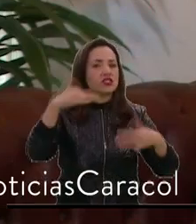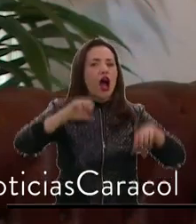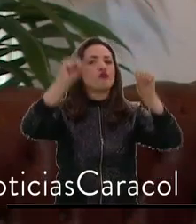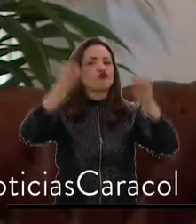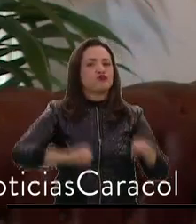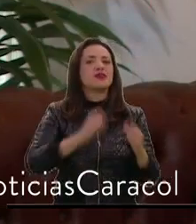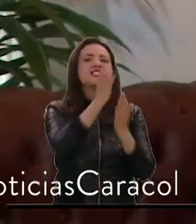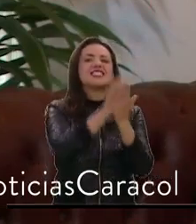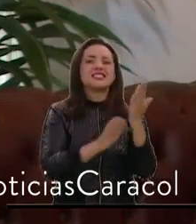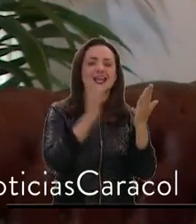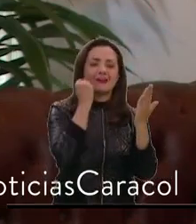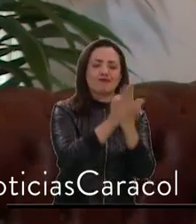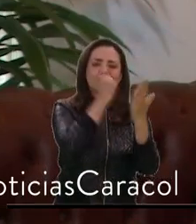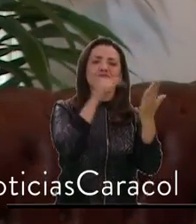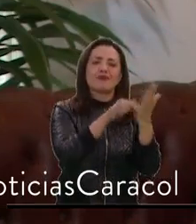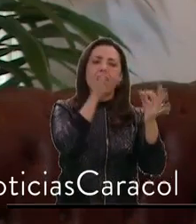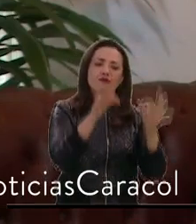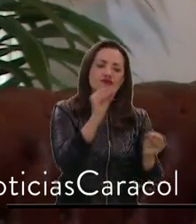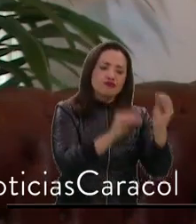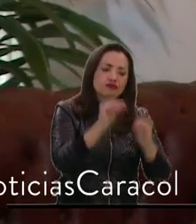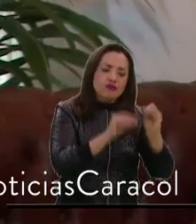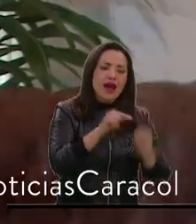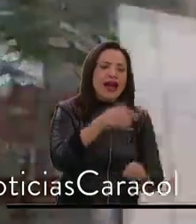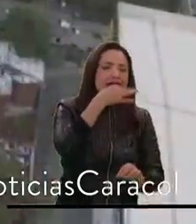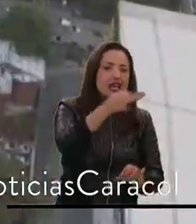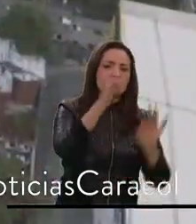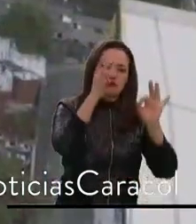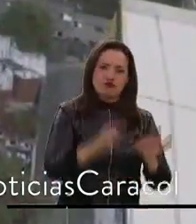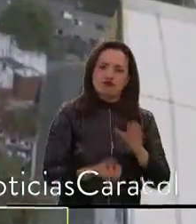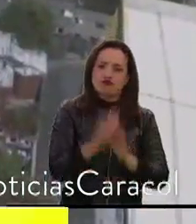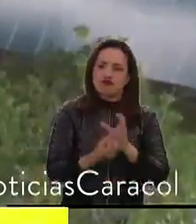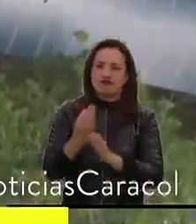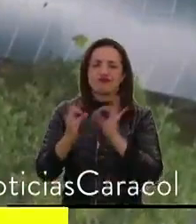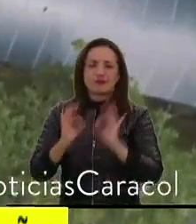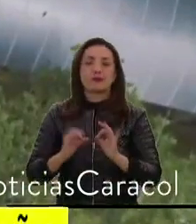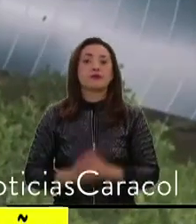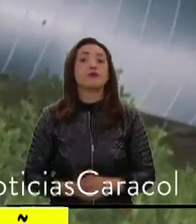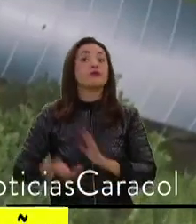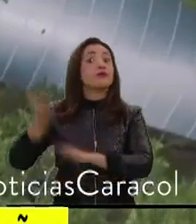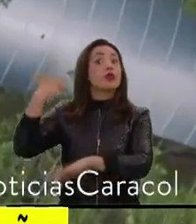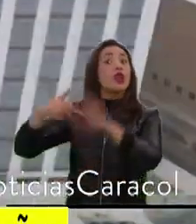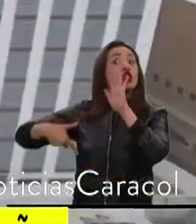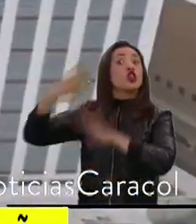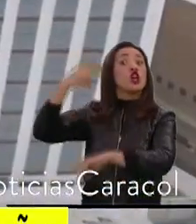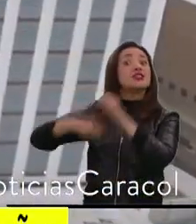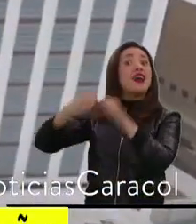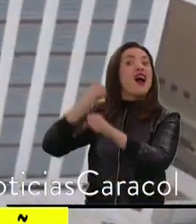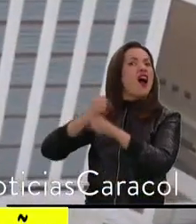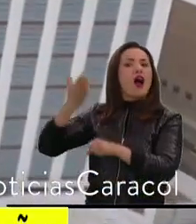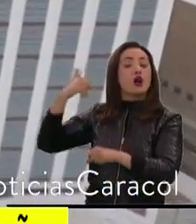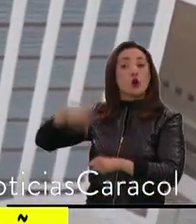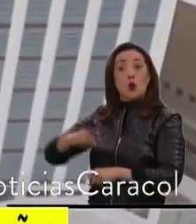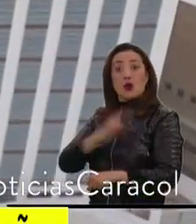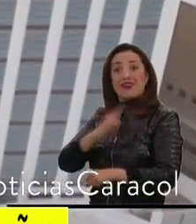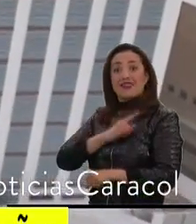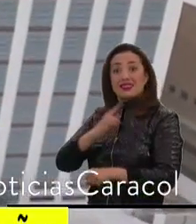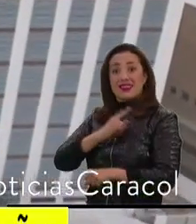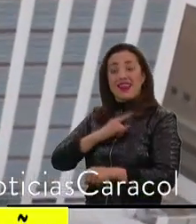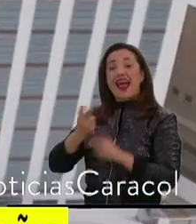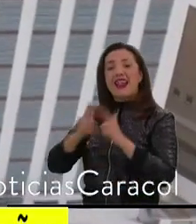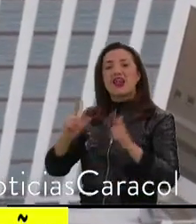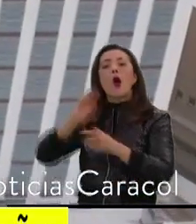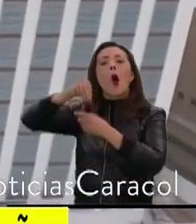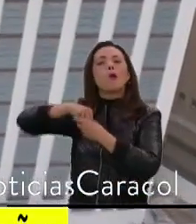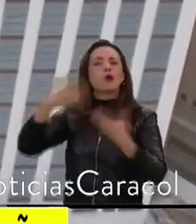de manera segura este producto desde hace 12 años la universidad libre en barranquilla en convenio con la